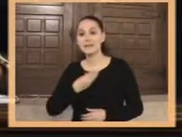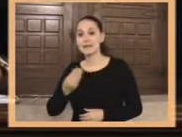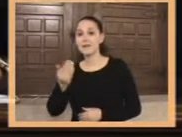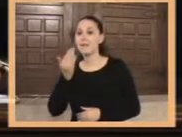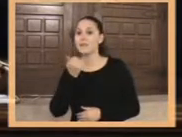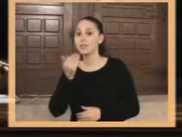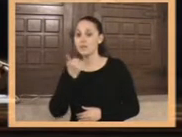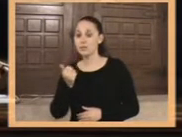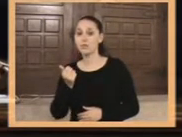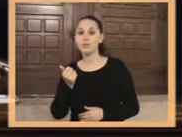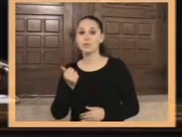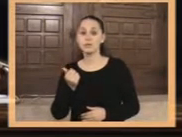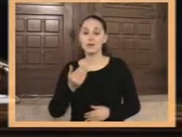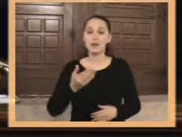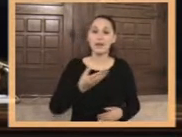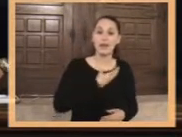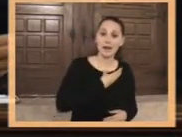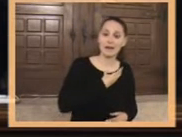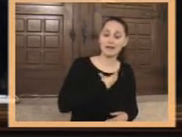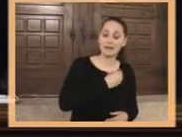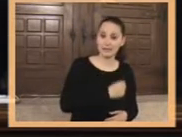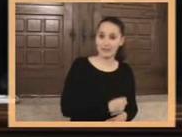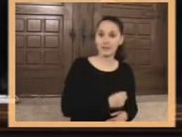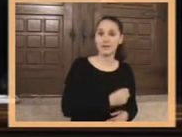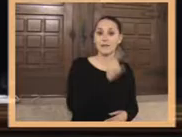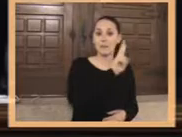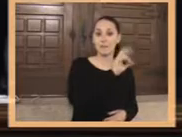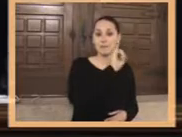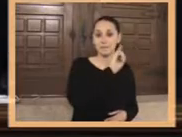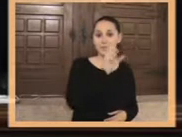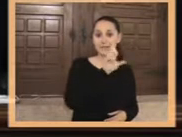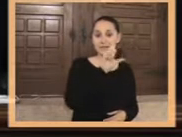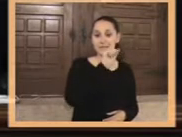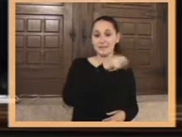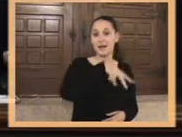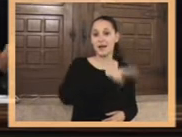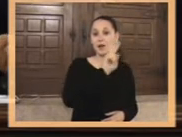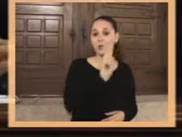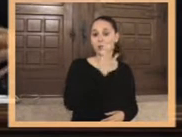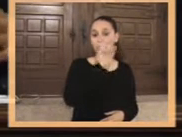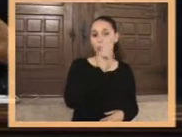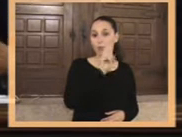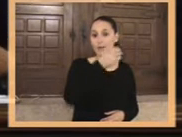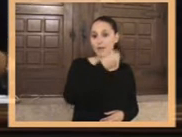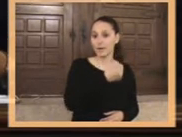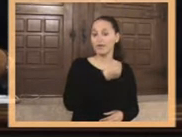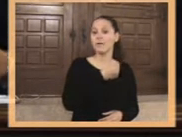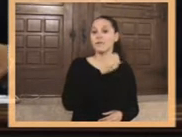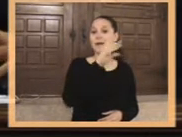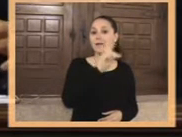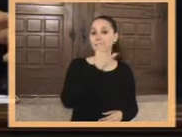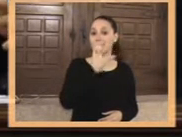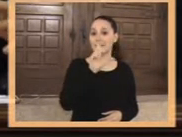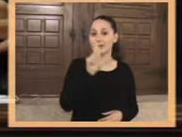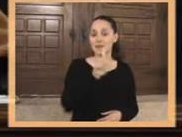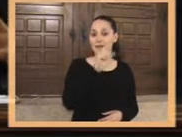y también el alcalde de Villanueva de la Serena, que se llevó y se aprobó también en la Diputación Provincial de Badajoz. Lo que podemos decir de algún modo que